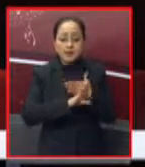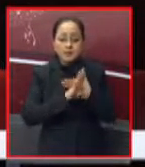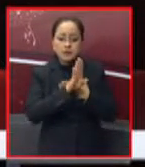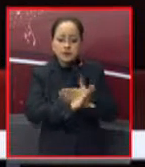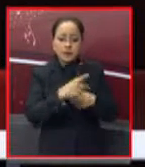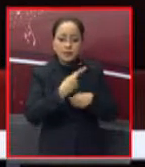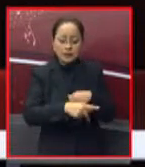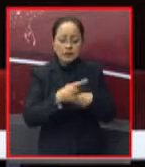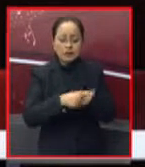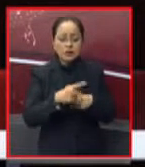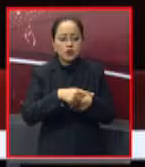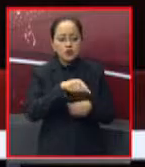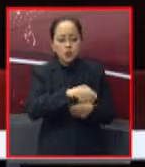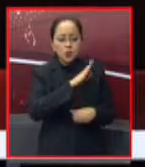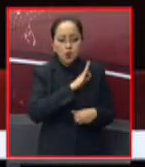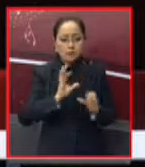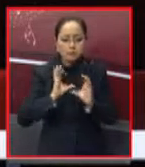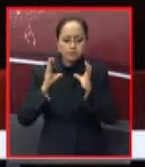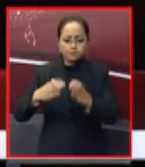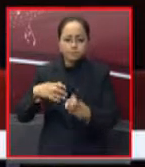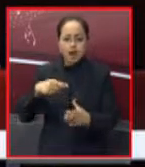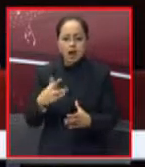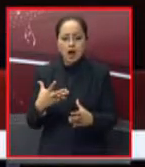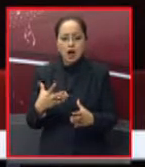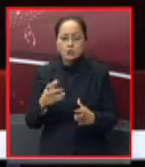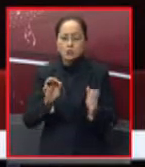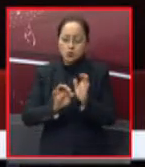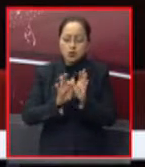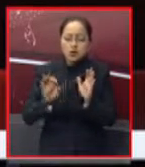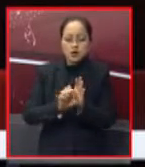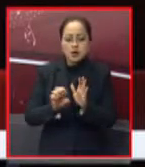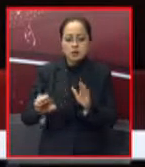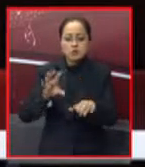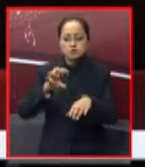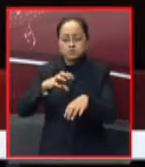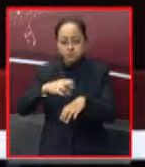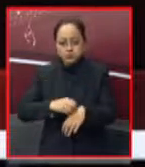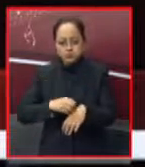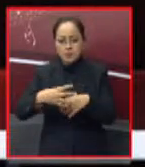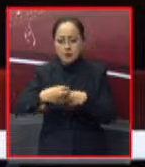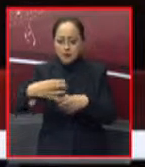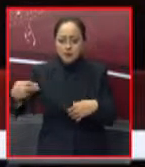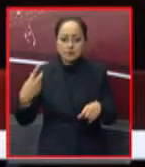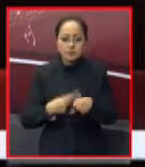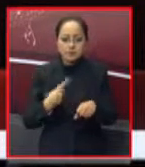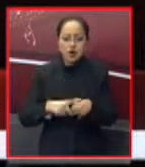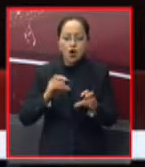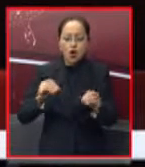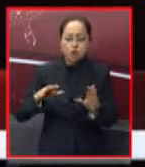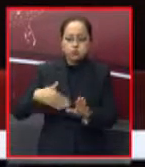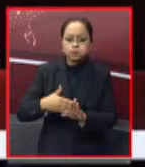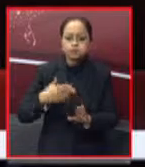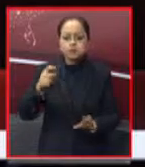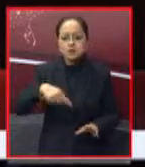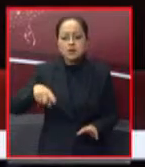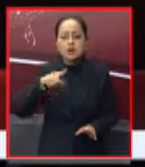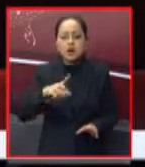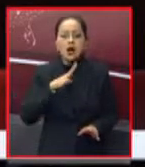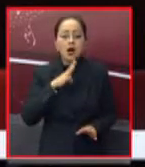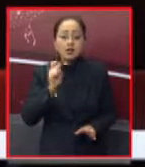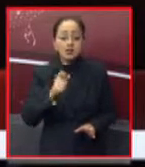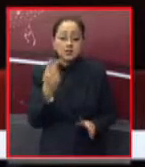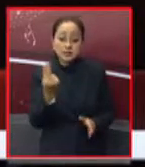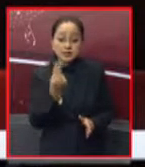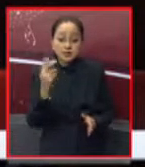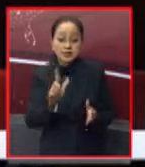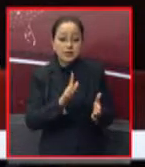que estos puedan ocasionar a la comunidad, como potencial agresión, transmisión de enfermedades o daño a terceros. Por ello, la necesidad de crear una